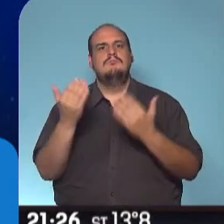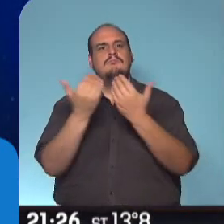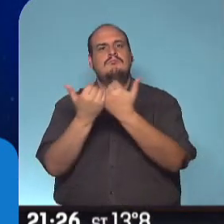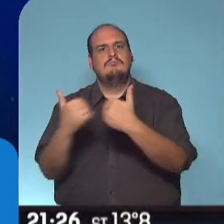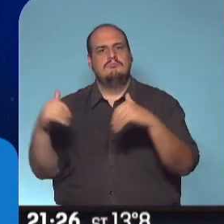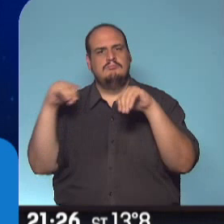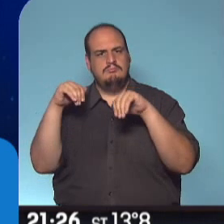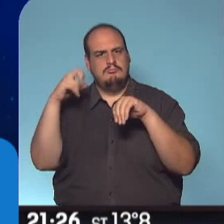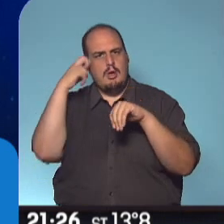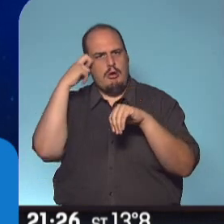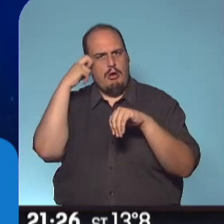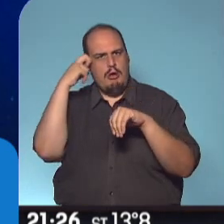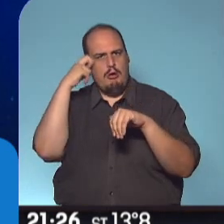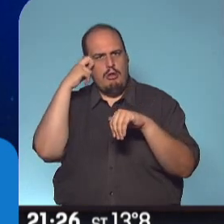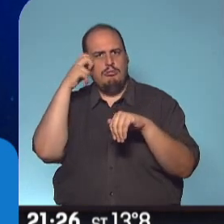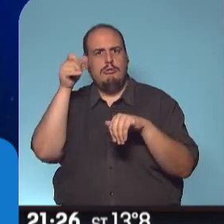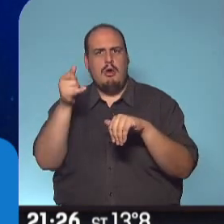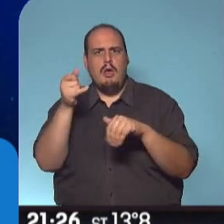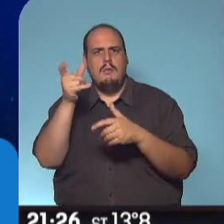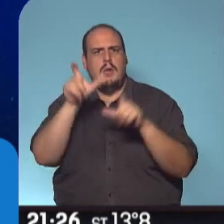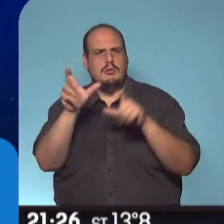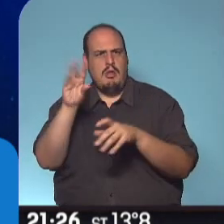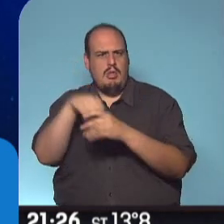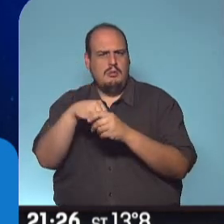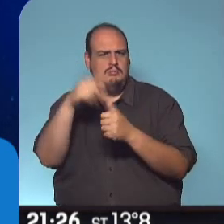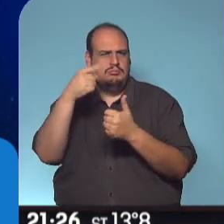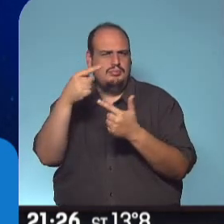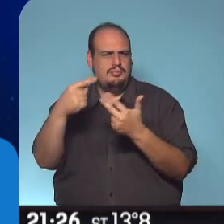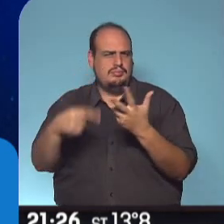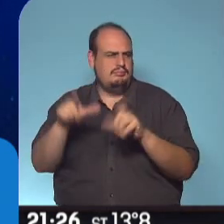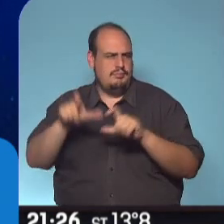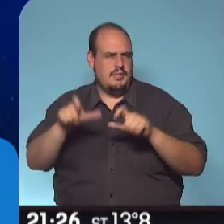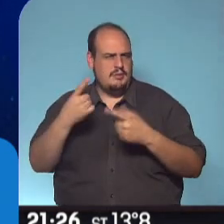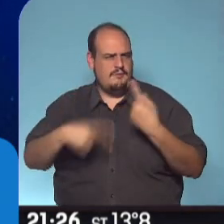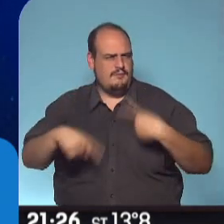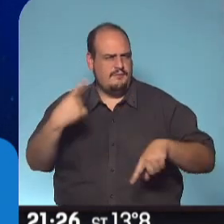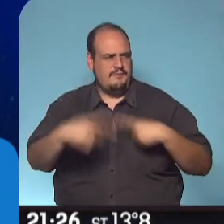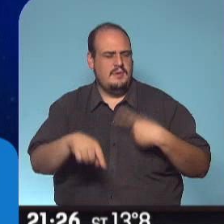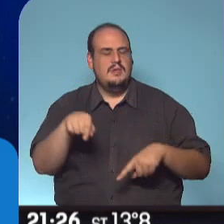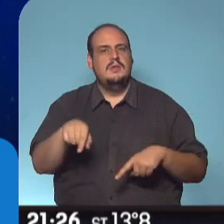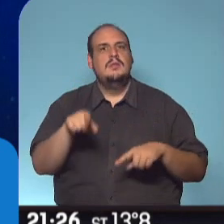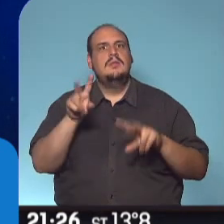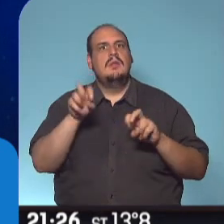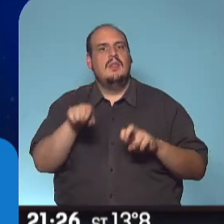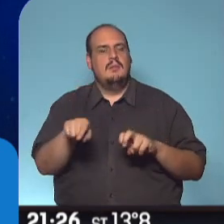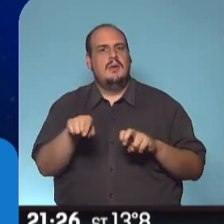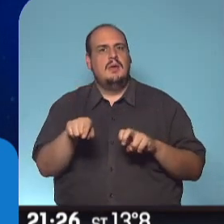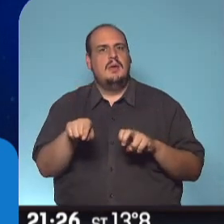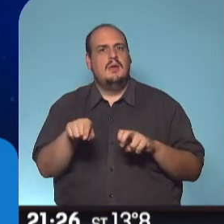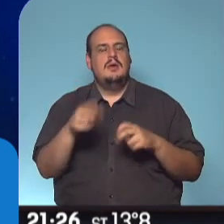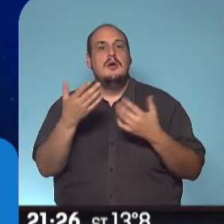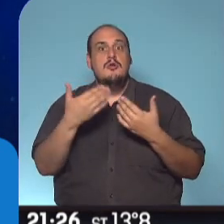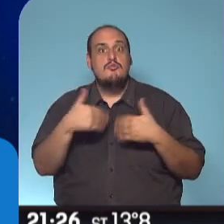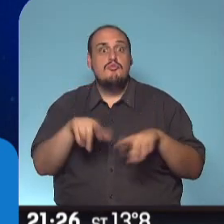un cuerpo integrado por muchísima gente y en función de eso es posible que